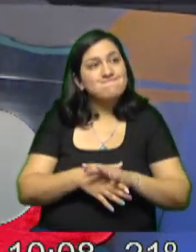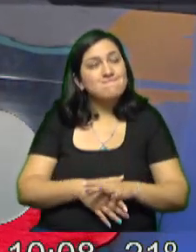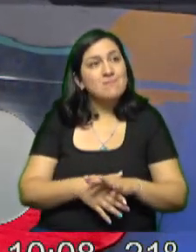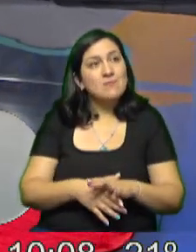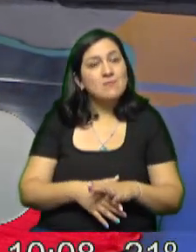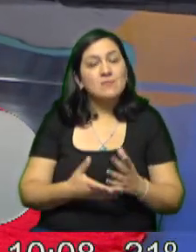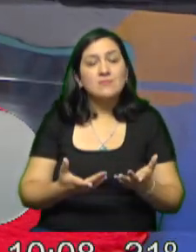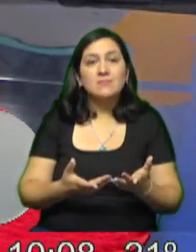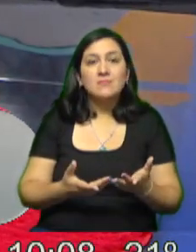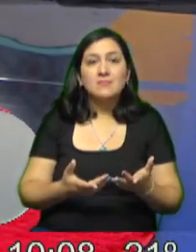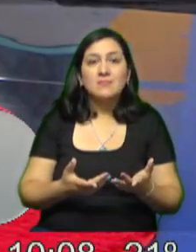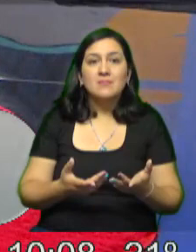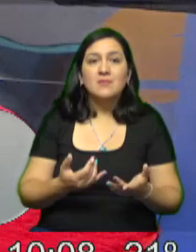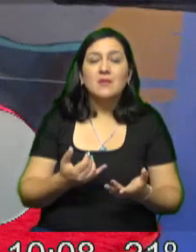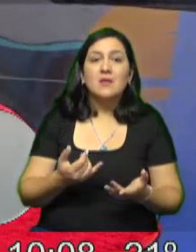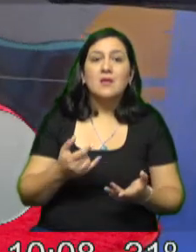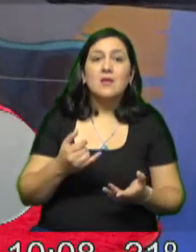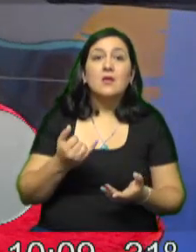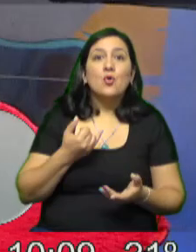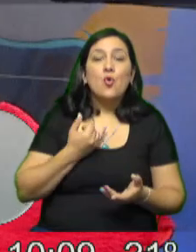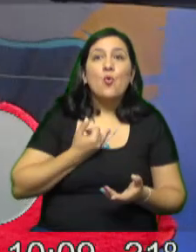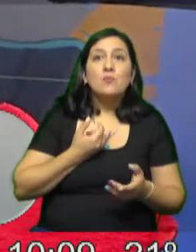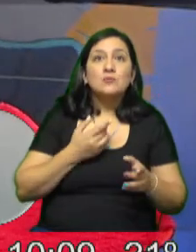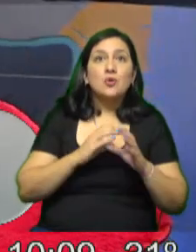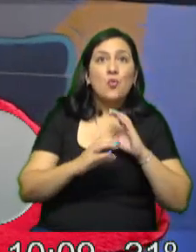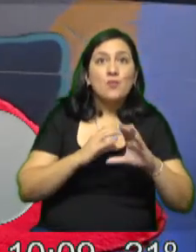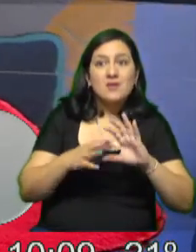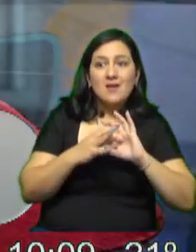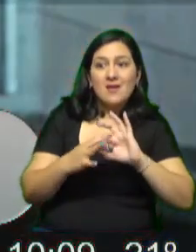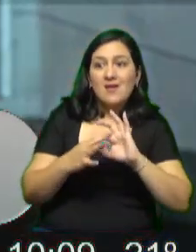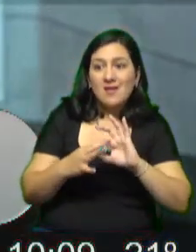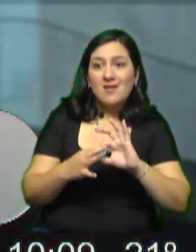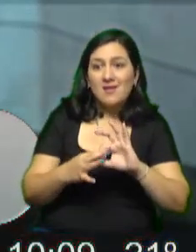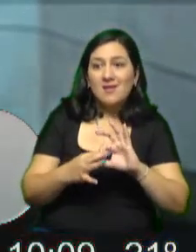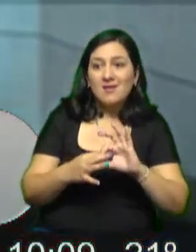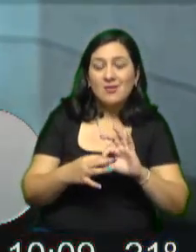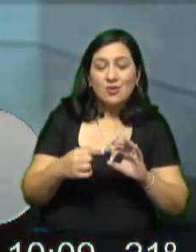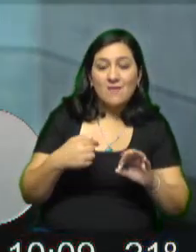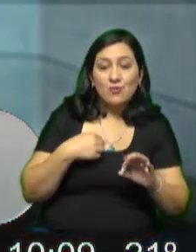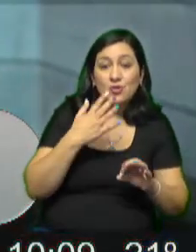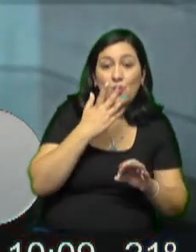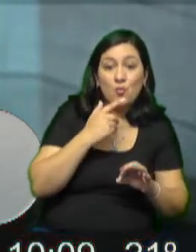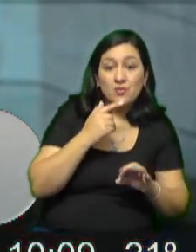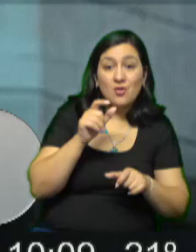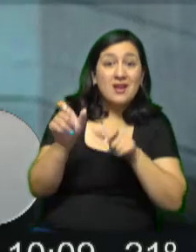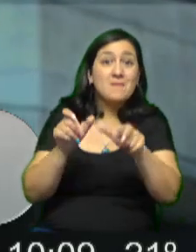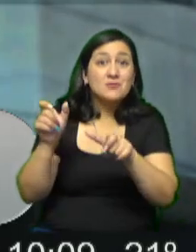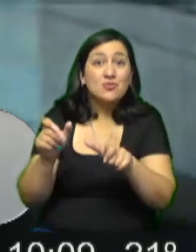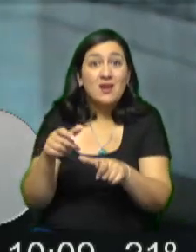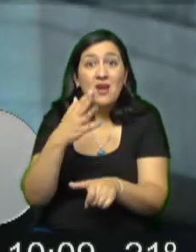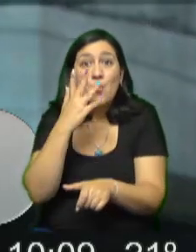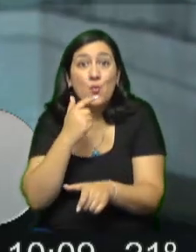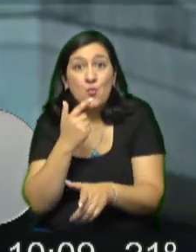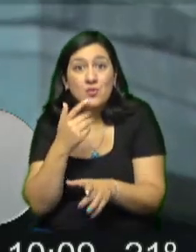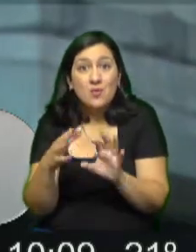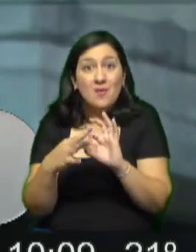¿no? ¿Cómo está ese hilo entre vos y el público, el gusto del público? Es algo tan complejo de entender